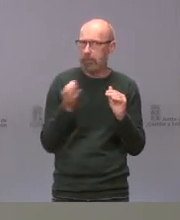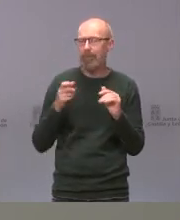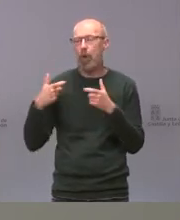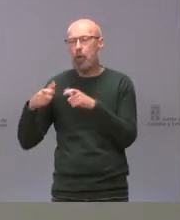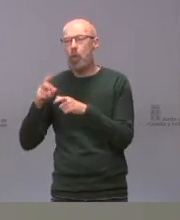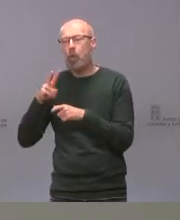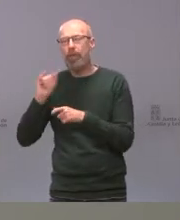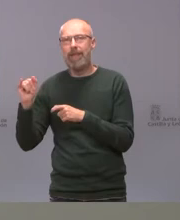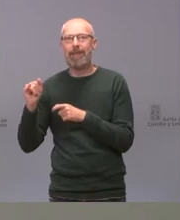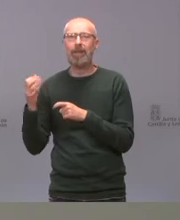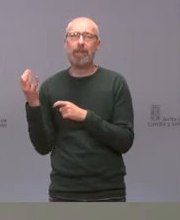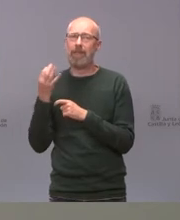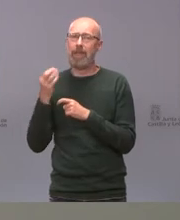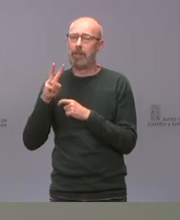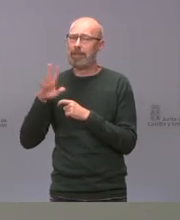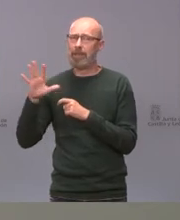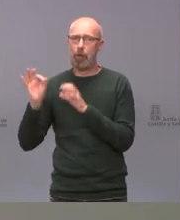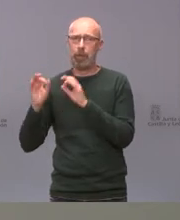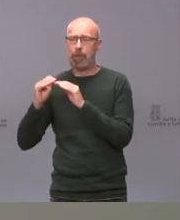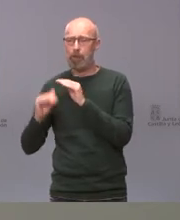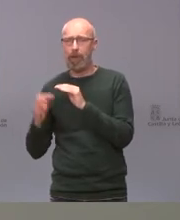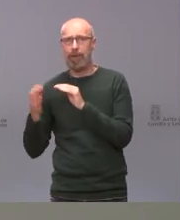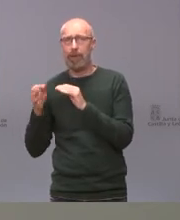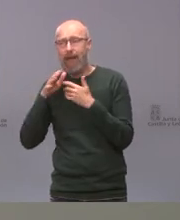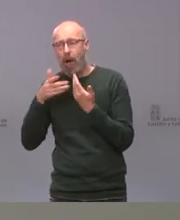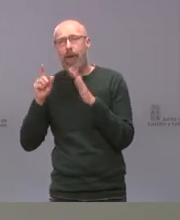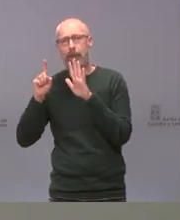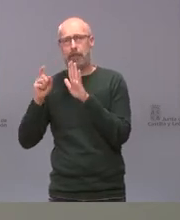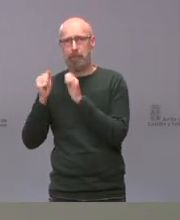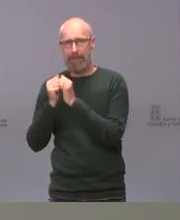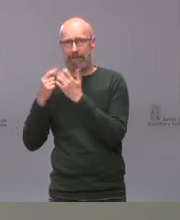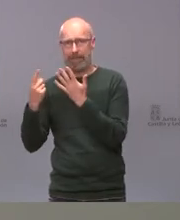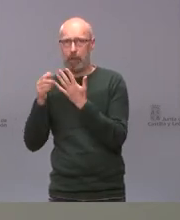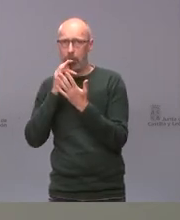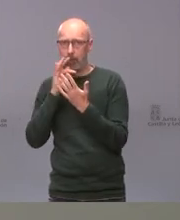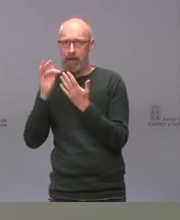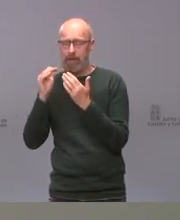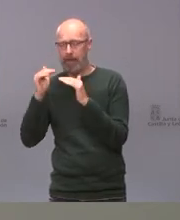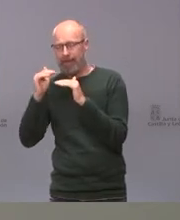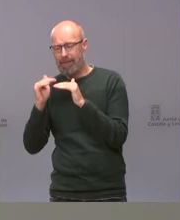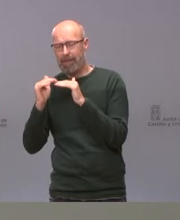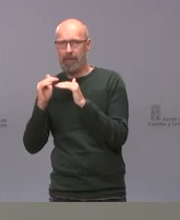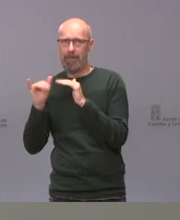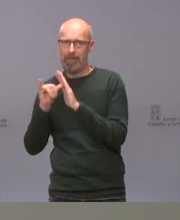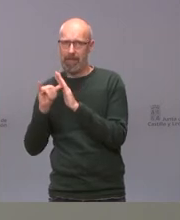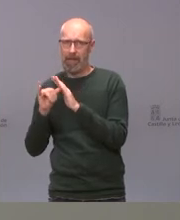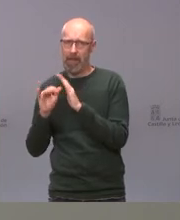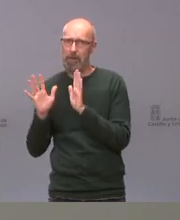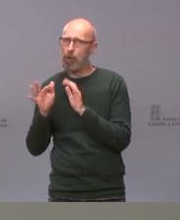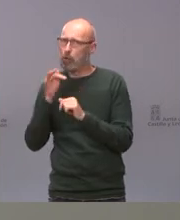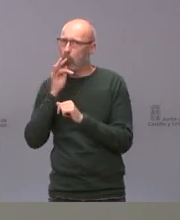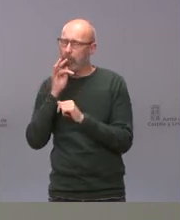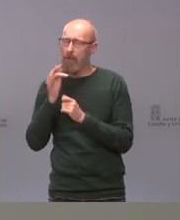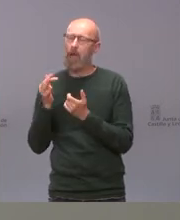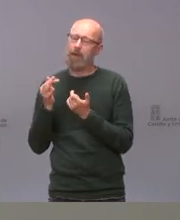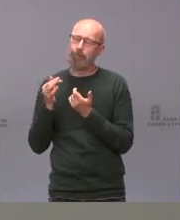que deberíamos de estar en un 25%. Ahora estamos en un 26%, nos vamos acercando, pero todavía sigue siendo